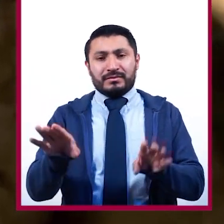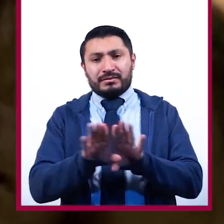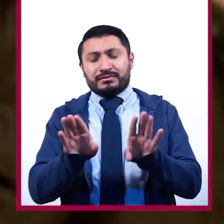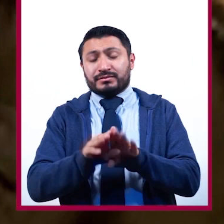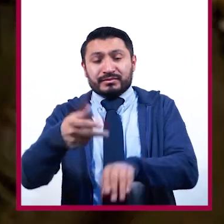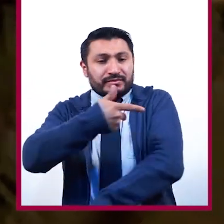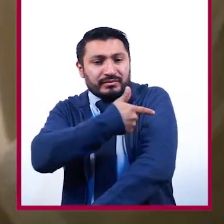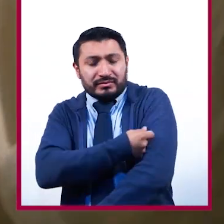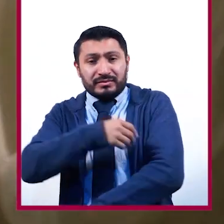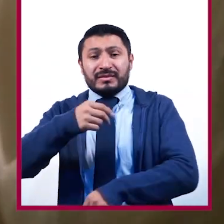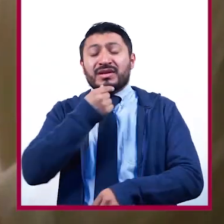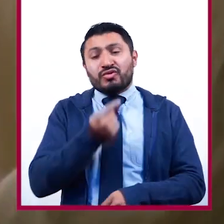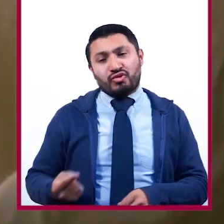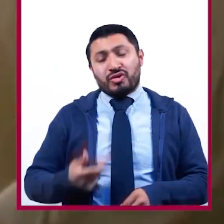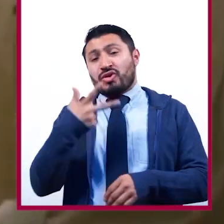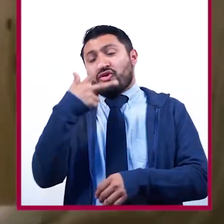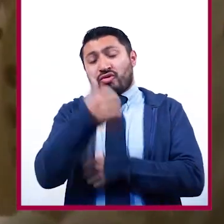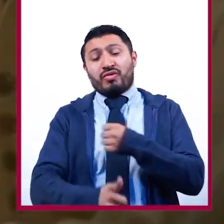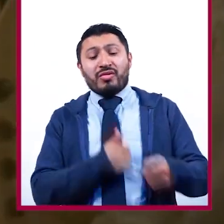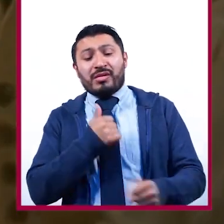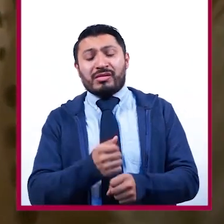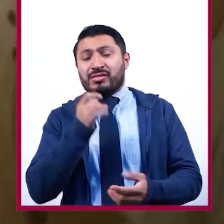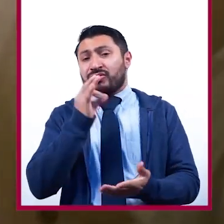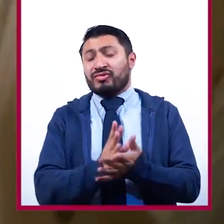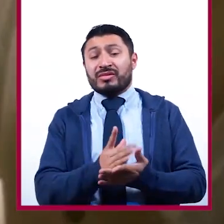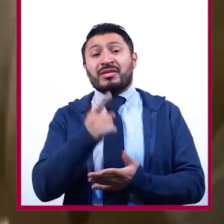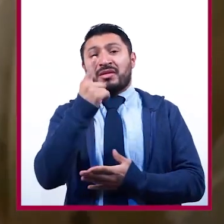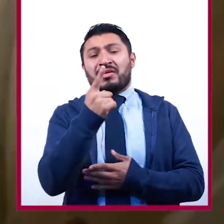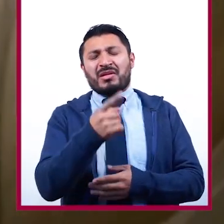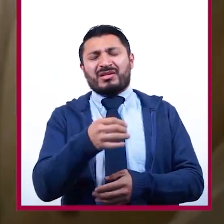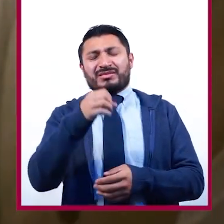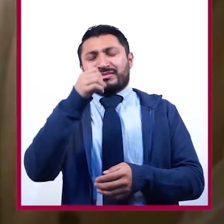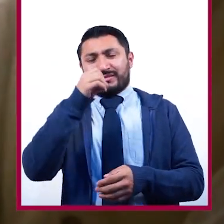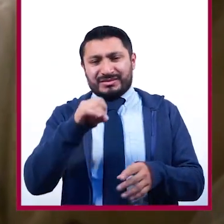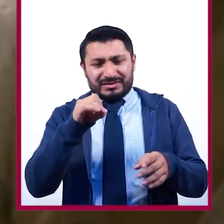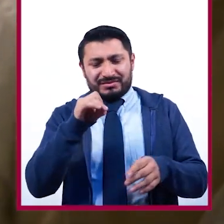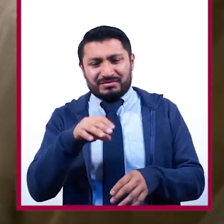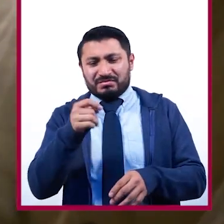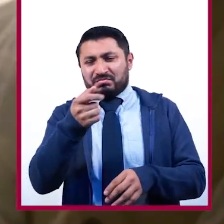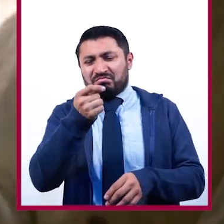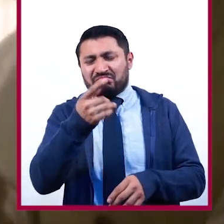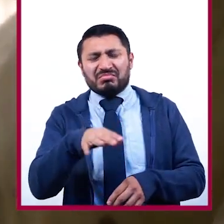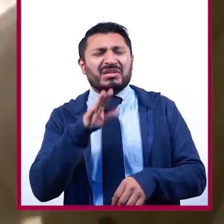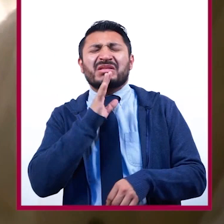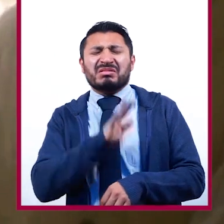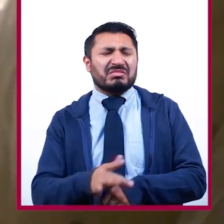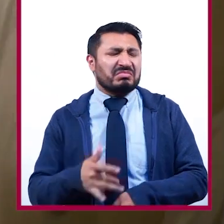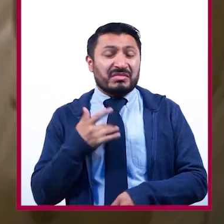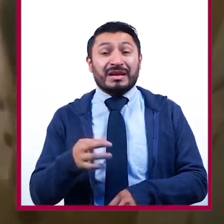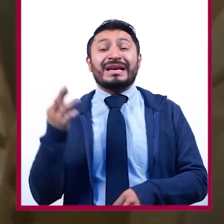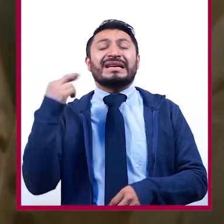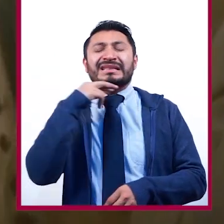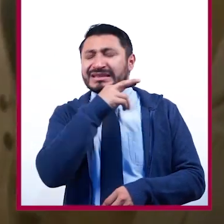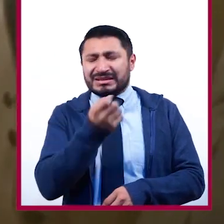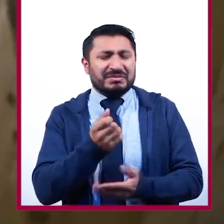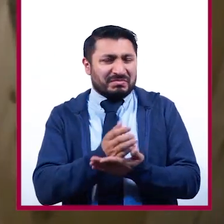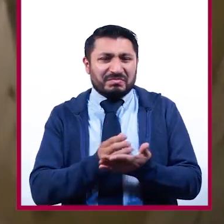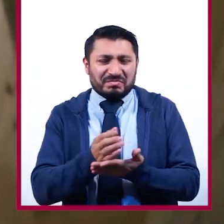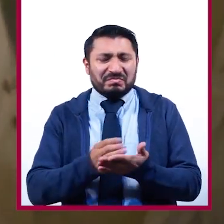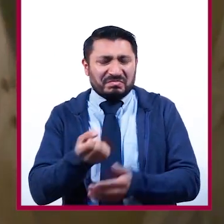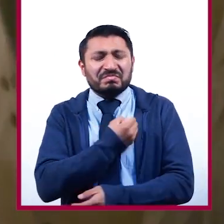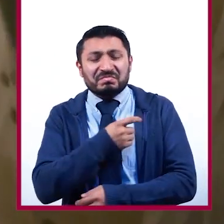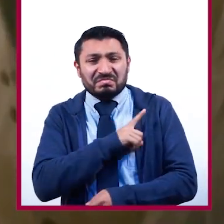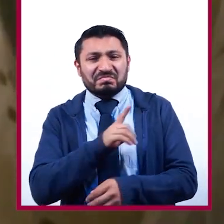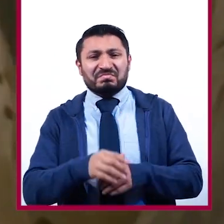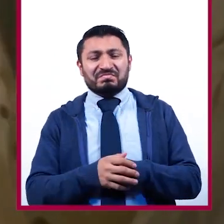después, inoculó a un niño de 8 años, quien solamente presentó una reacción local con poco malestar y se recuperó